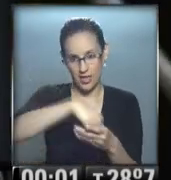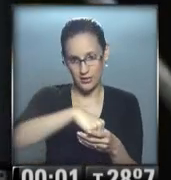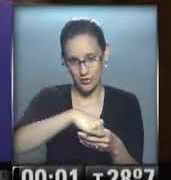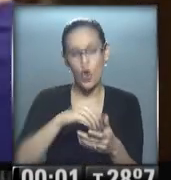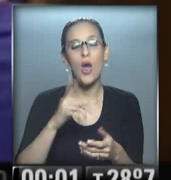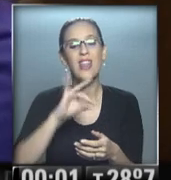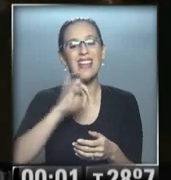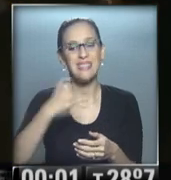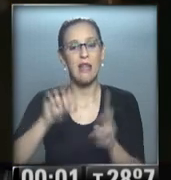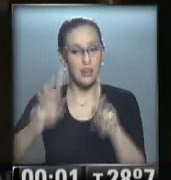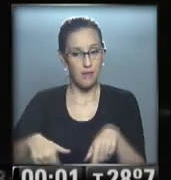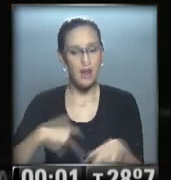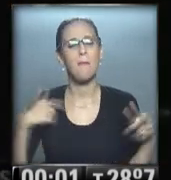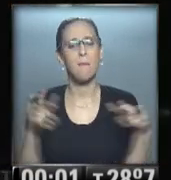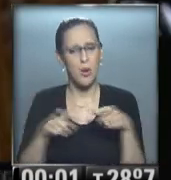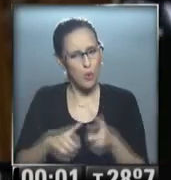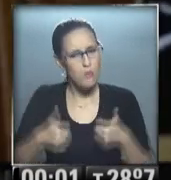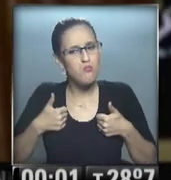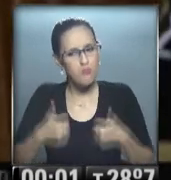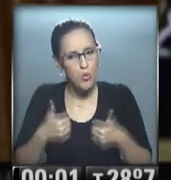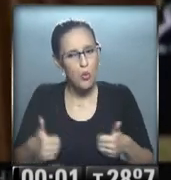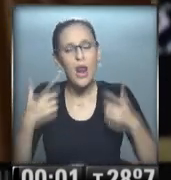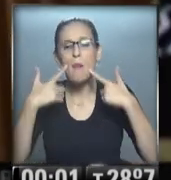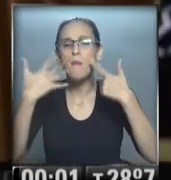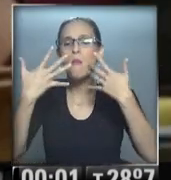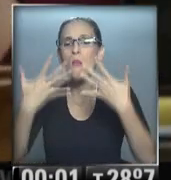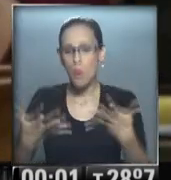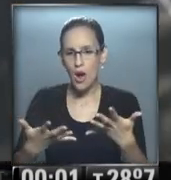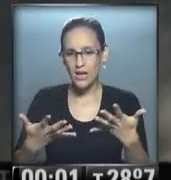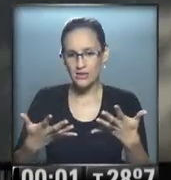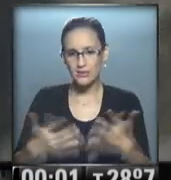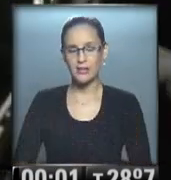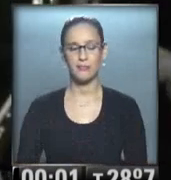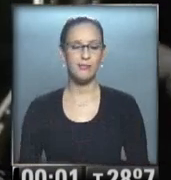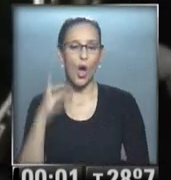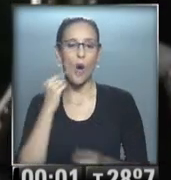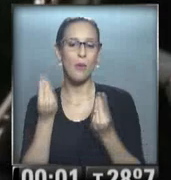también presente, una de las películas que nos muestra un cazador casado.